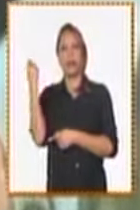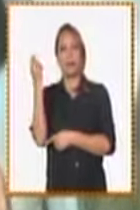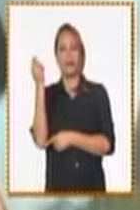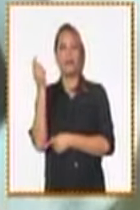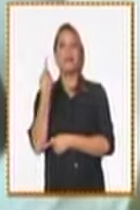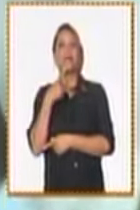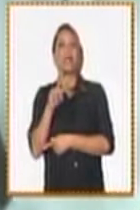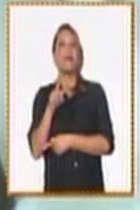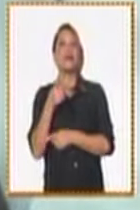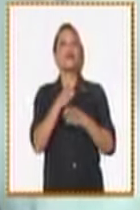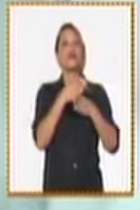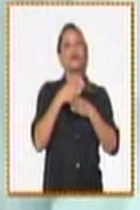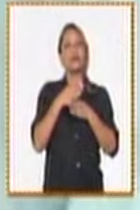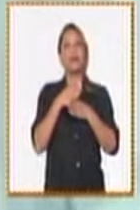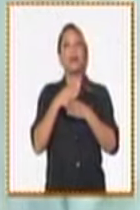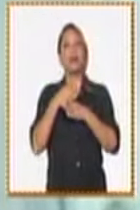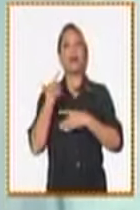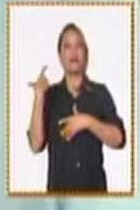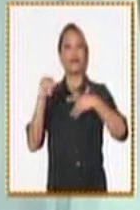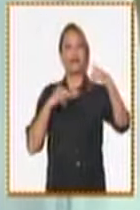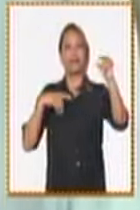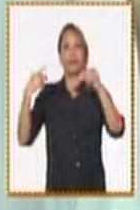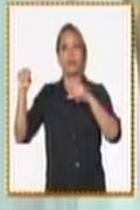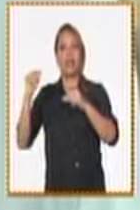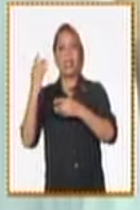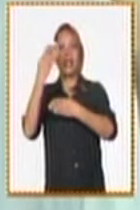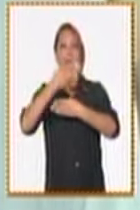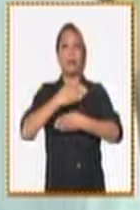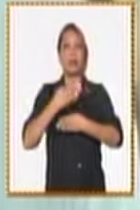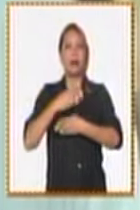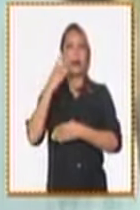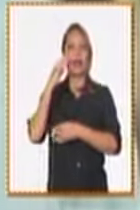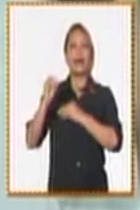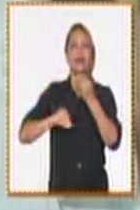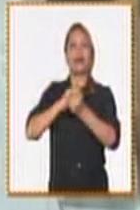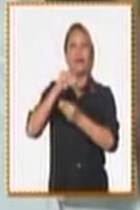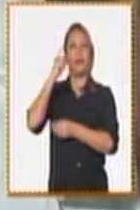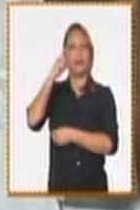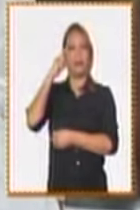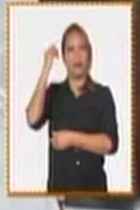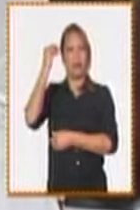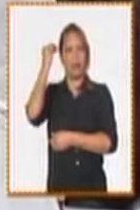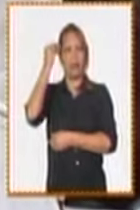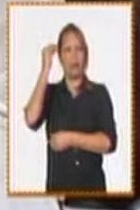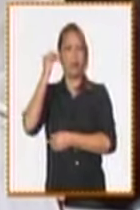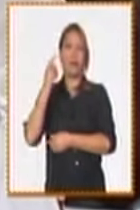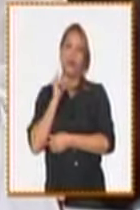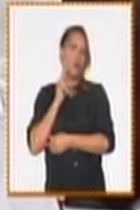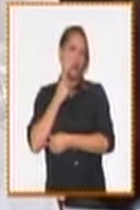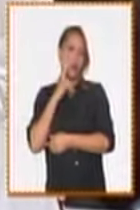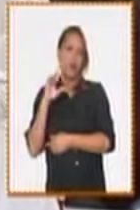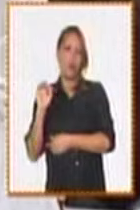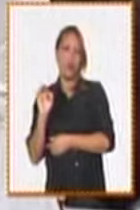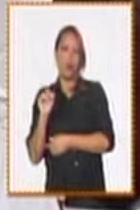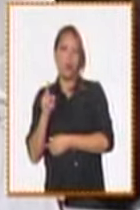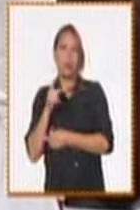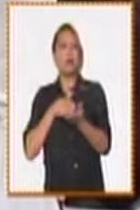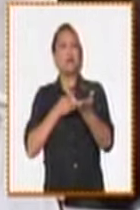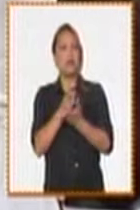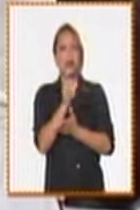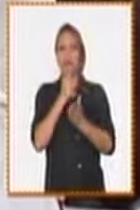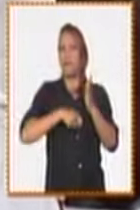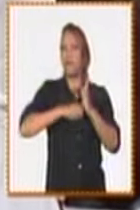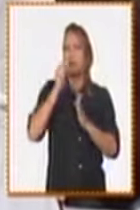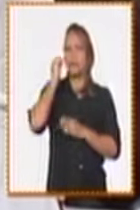esa deportación limitara su pensamiento o hiciera desaparecer su pensamiento. No, mantienen su